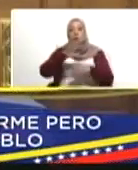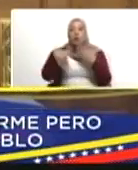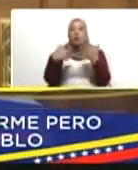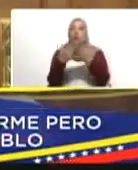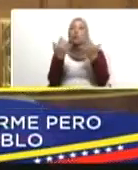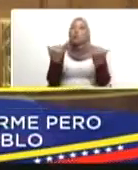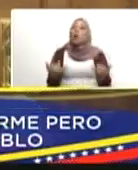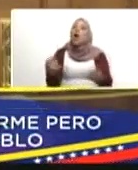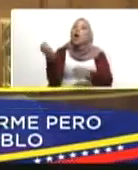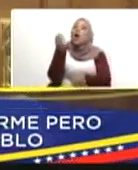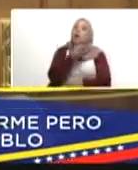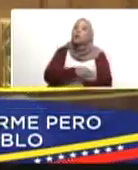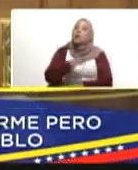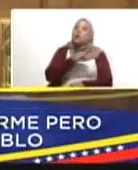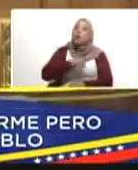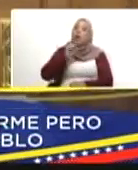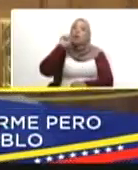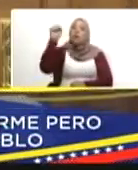al